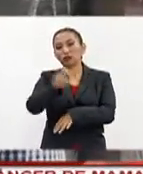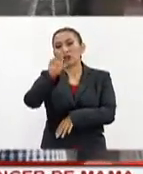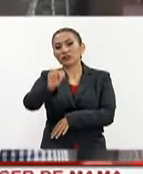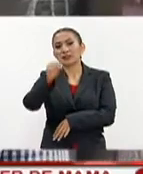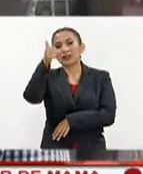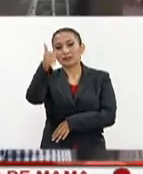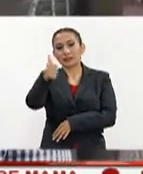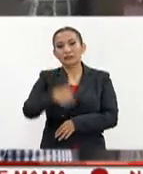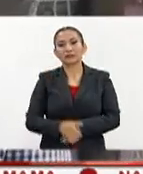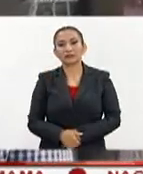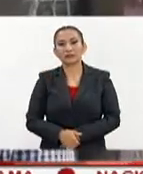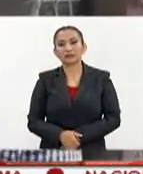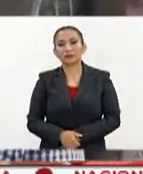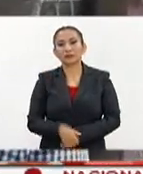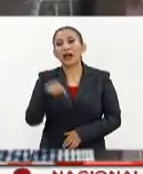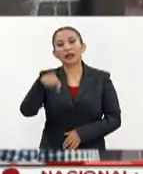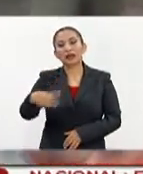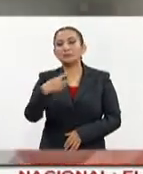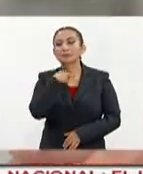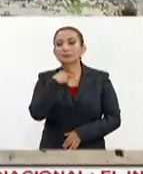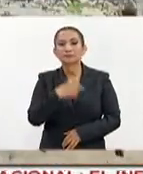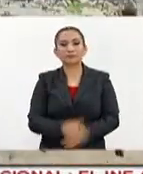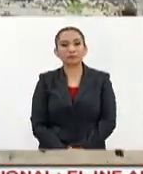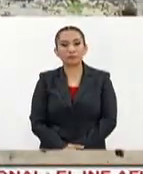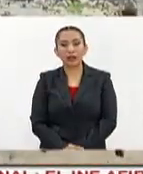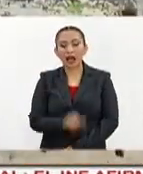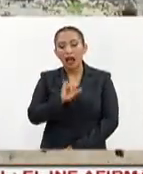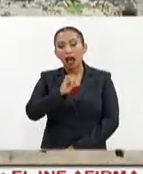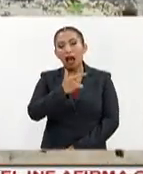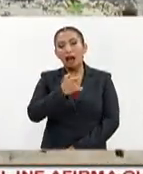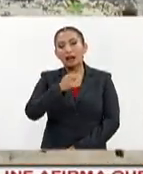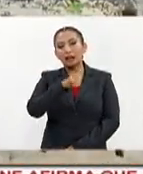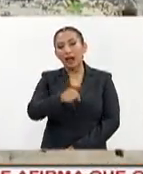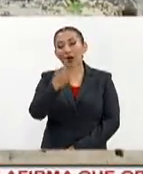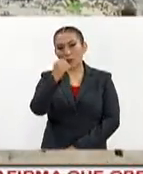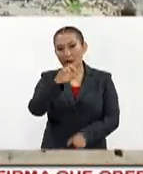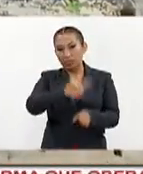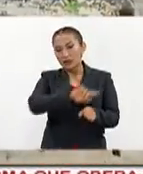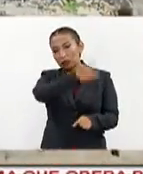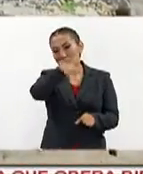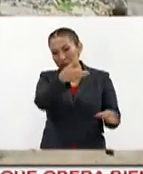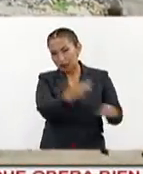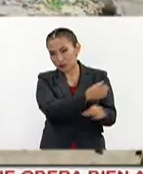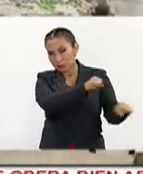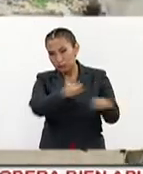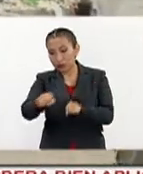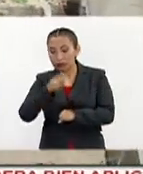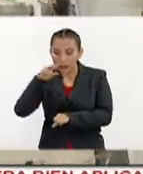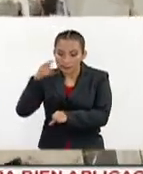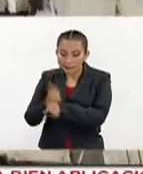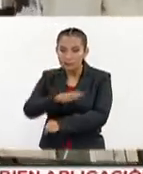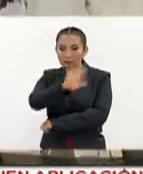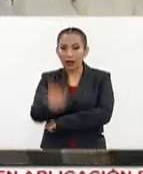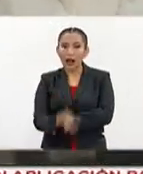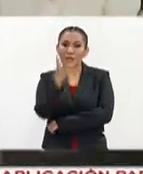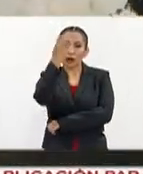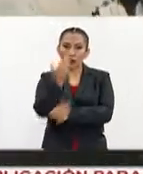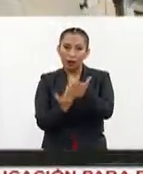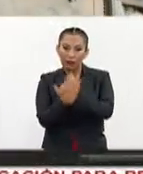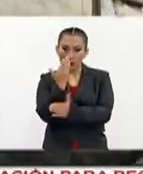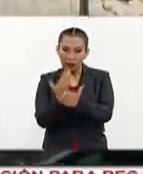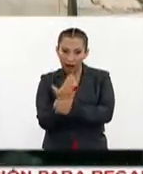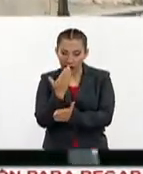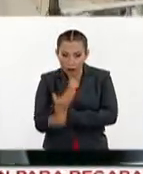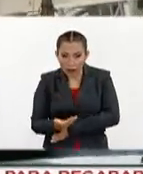286 y aquí quedó atrapado. Ángel fue encontrado 9 días después del sismo sin vida a las 4 de la